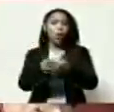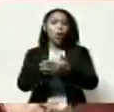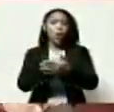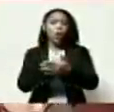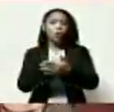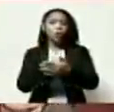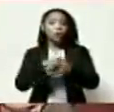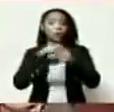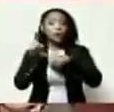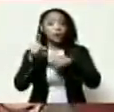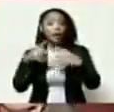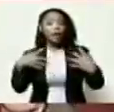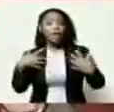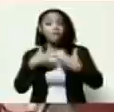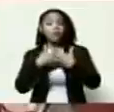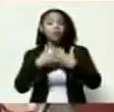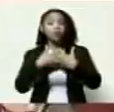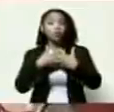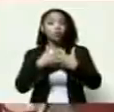respecto al conflicto